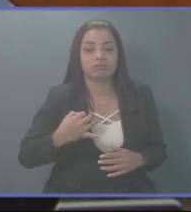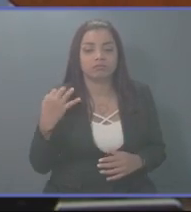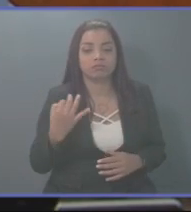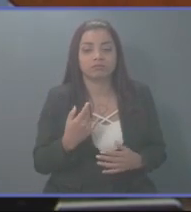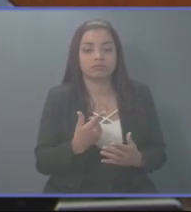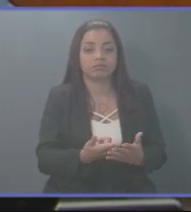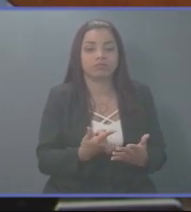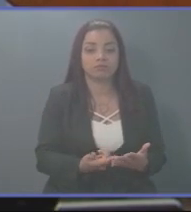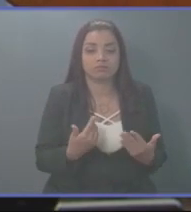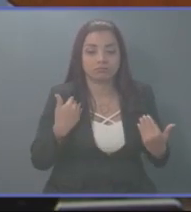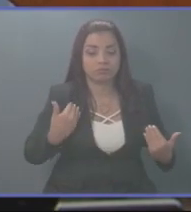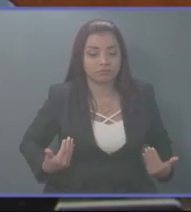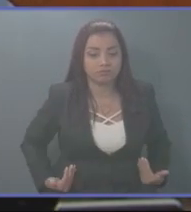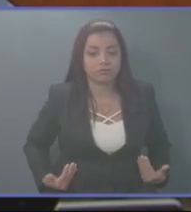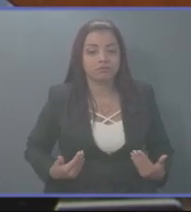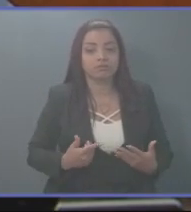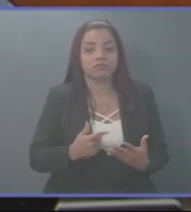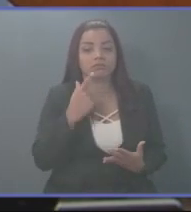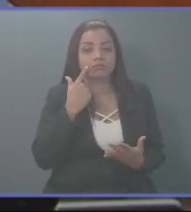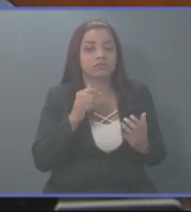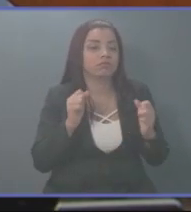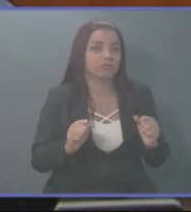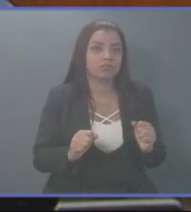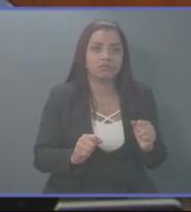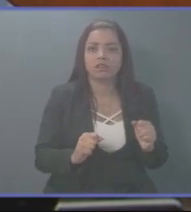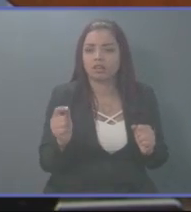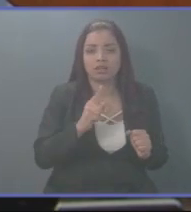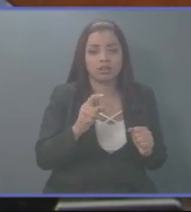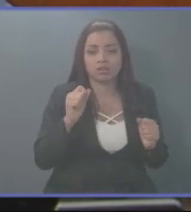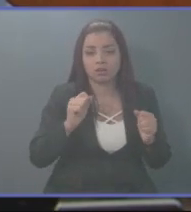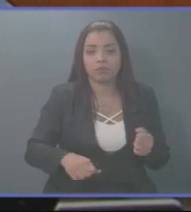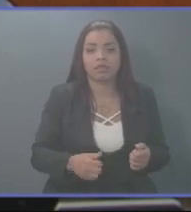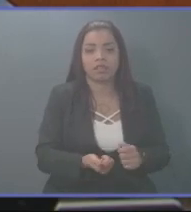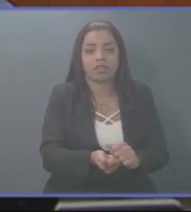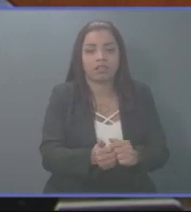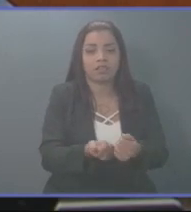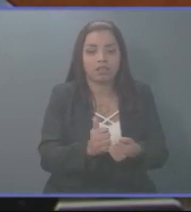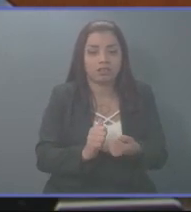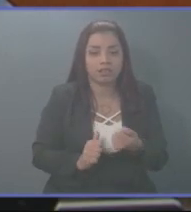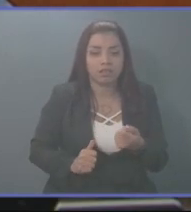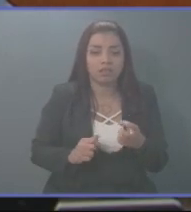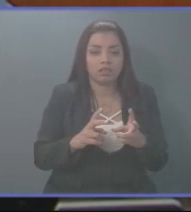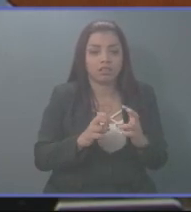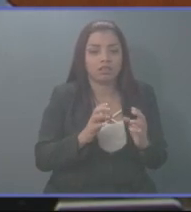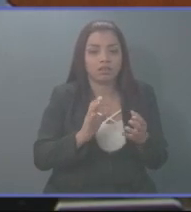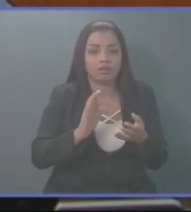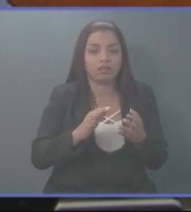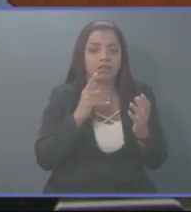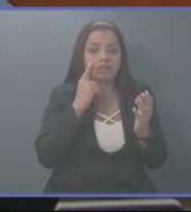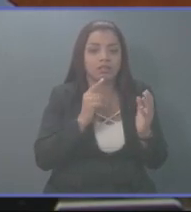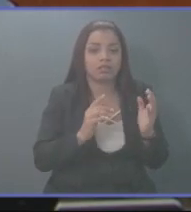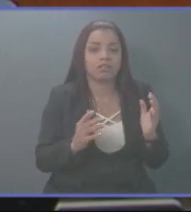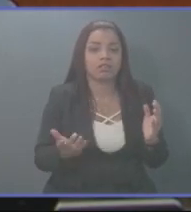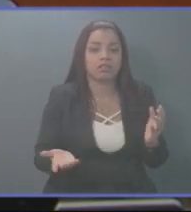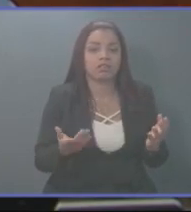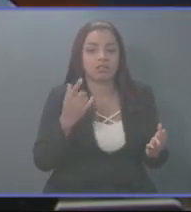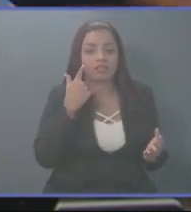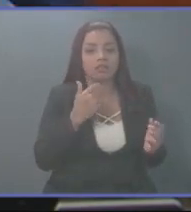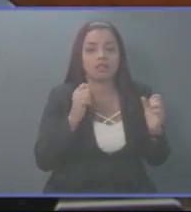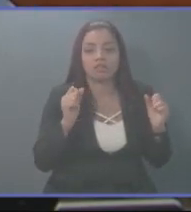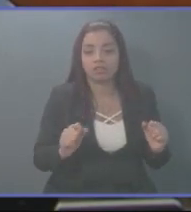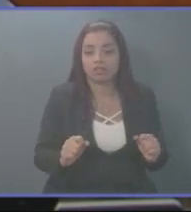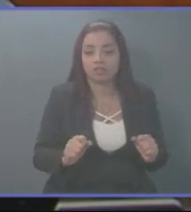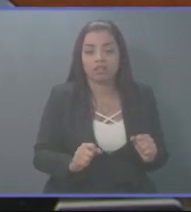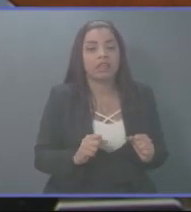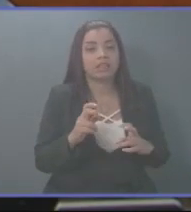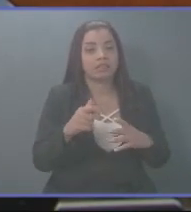los derechos reconocidos en la misma y no podrán retroceder en los niveles de cumplimiento alcanzados. Principio de